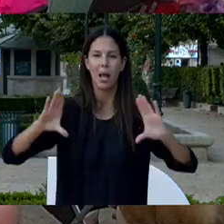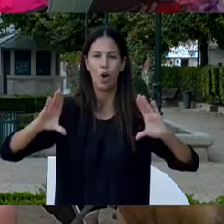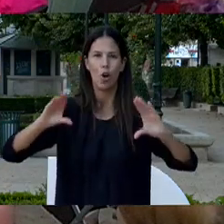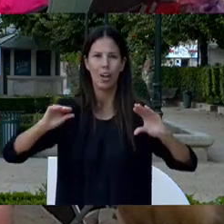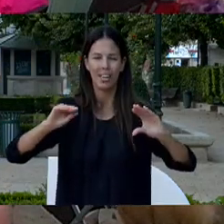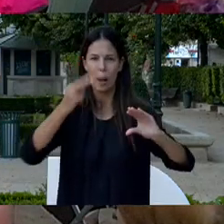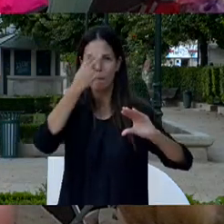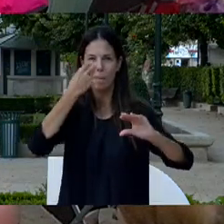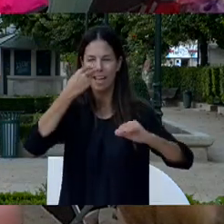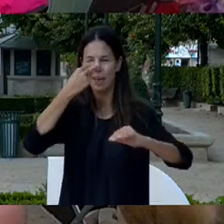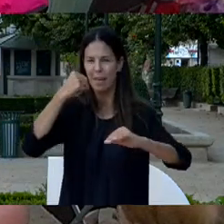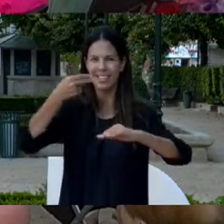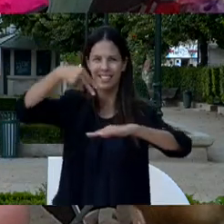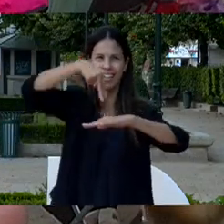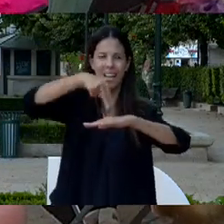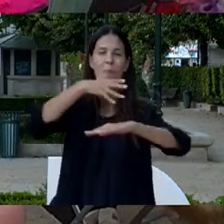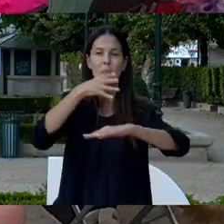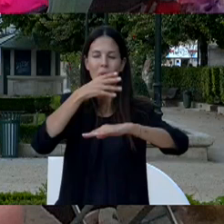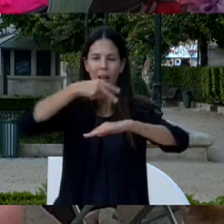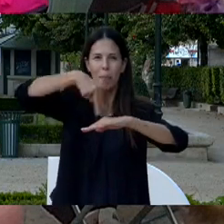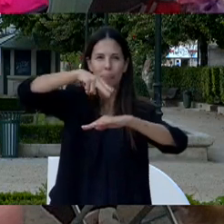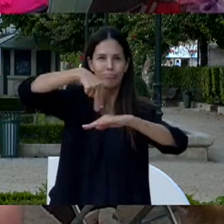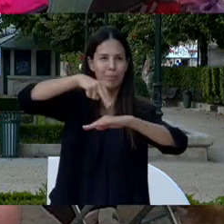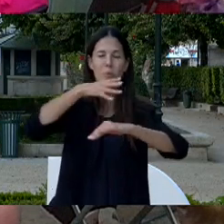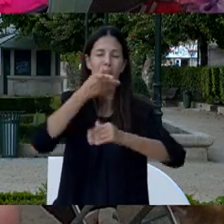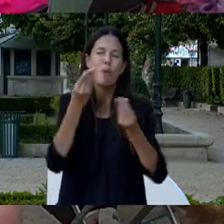pés, porque non lle chegaba, colgaban lle os pés do